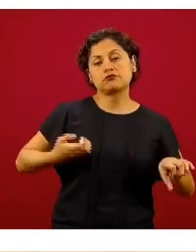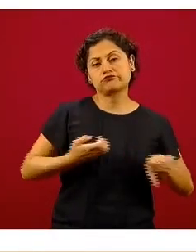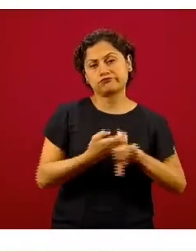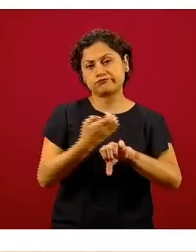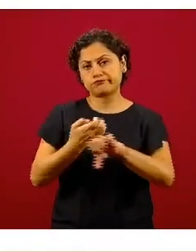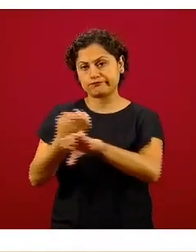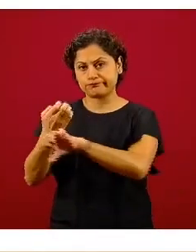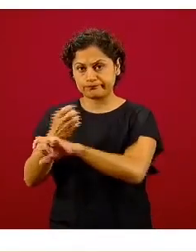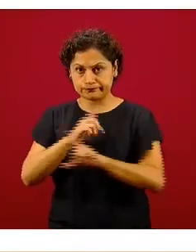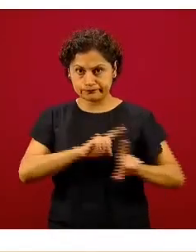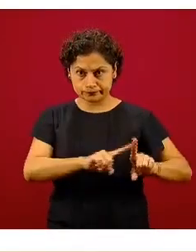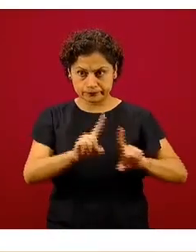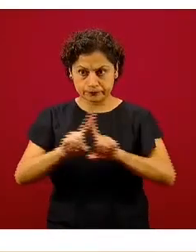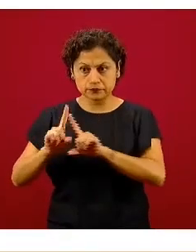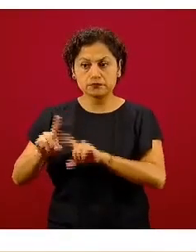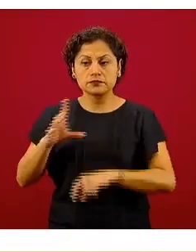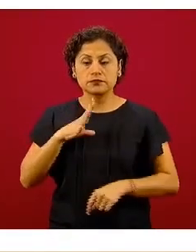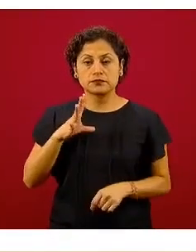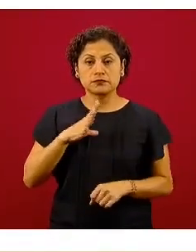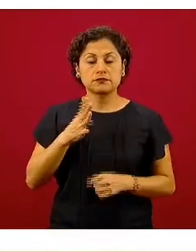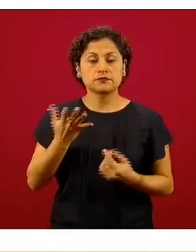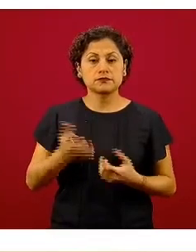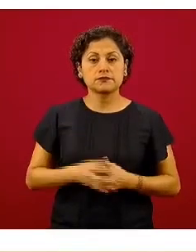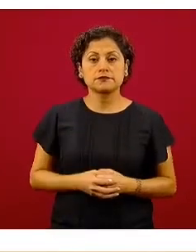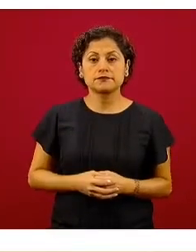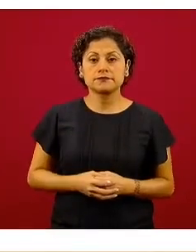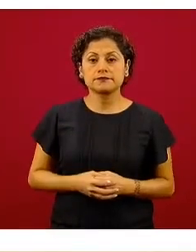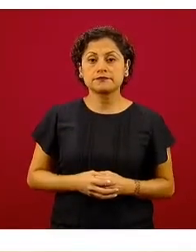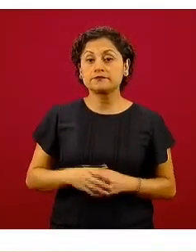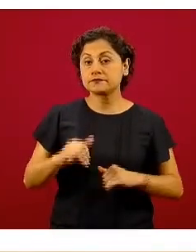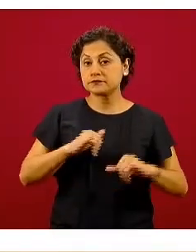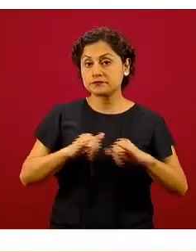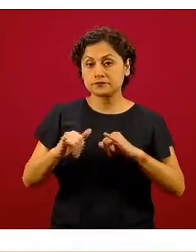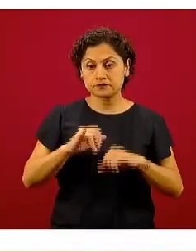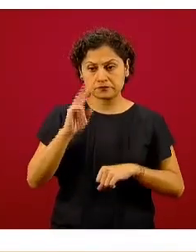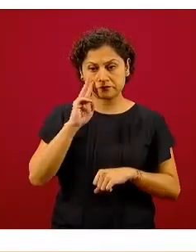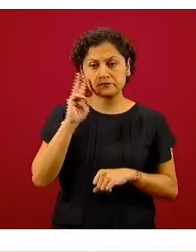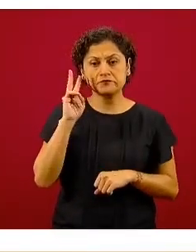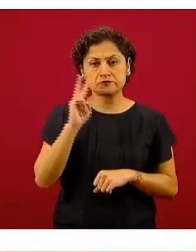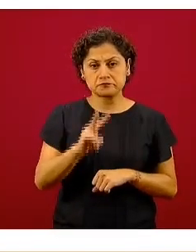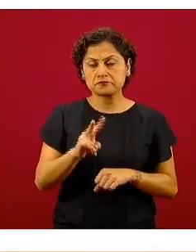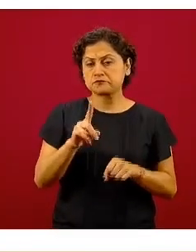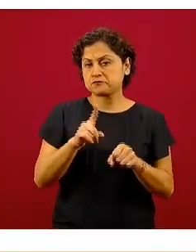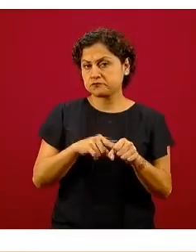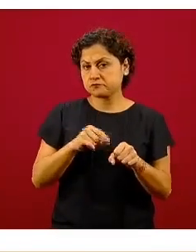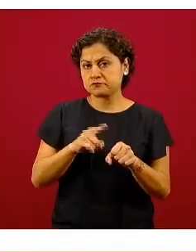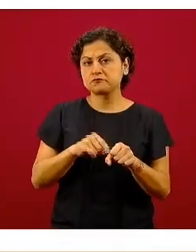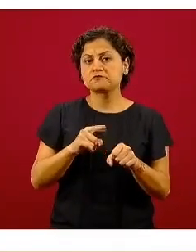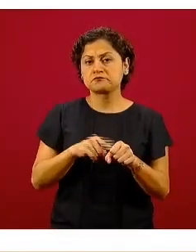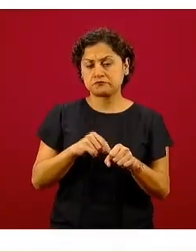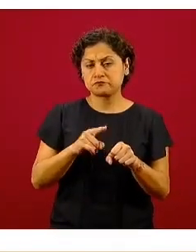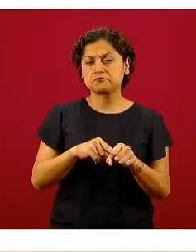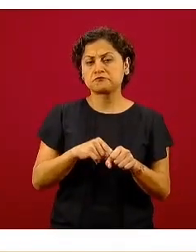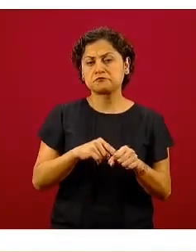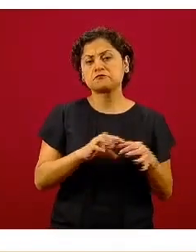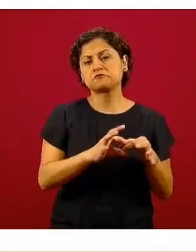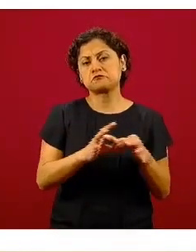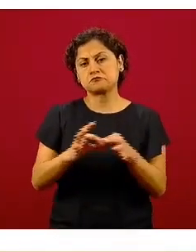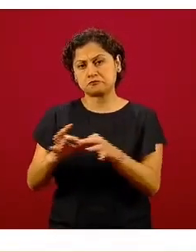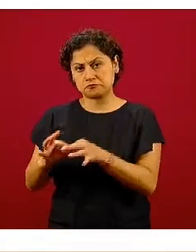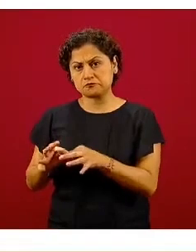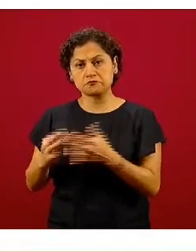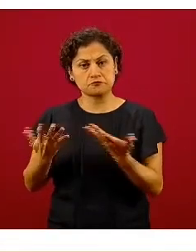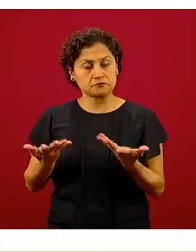entidades federativas, y podemos notar que el mapa prácticamente se ha mantenido también con una tendencia de colores similares, esto en